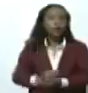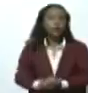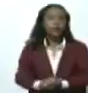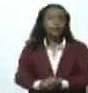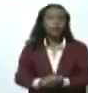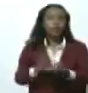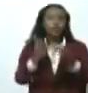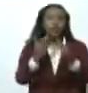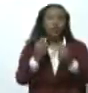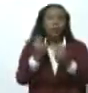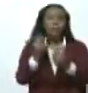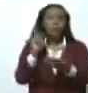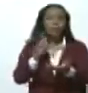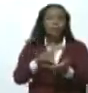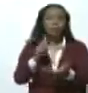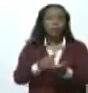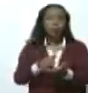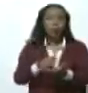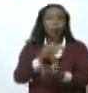cifra de participación